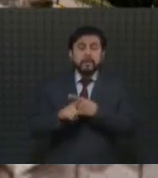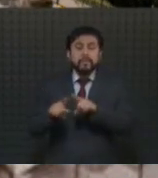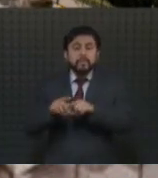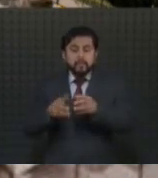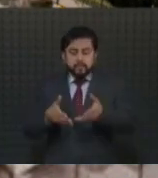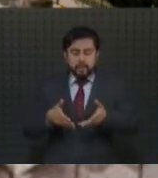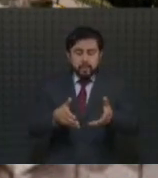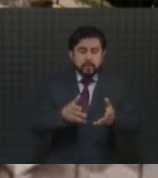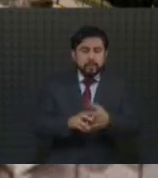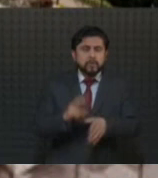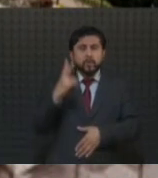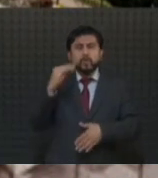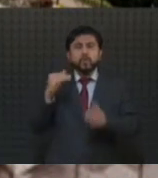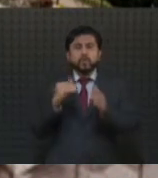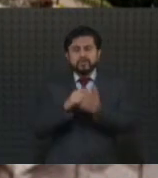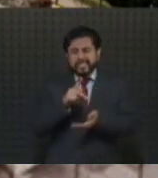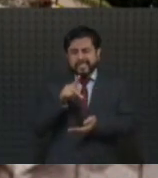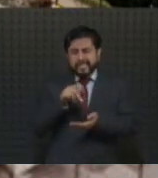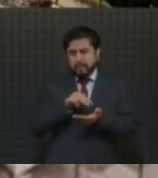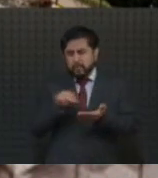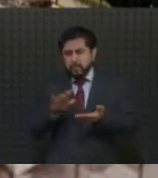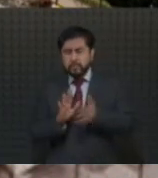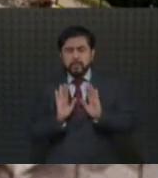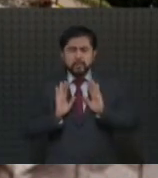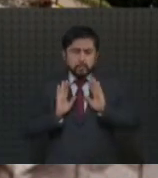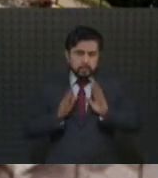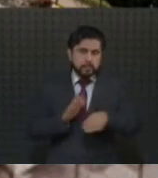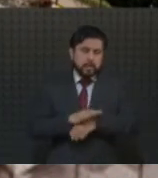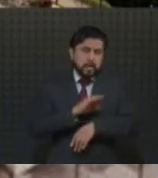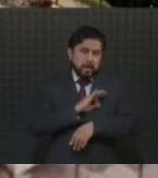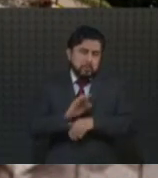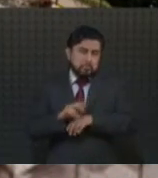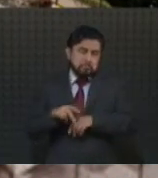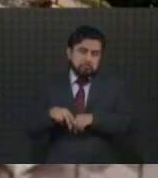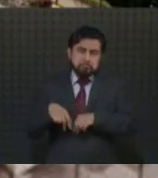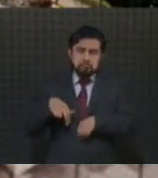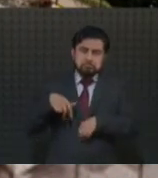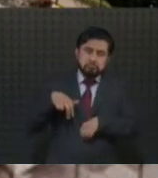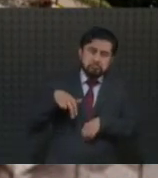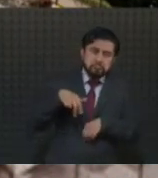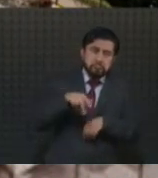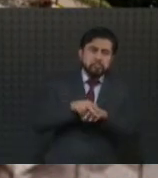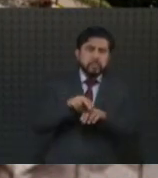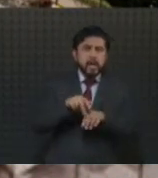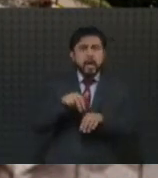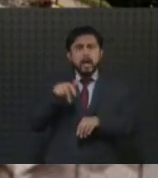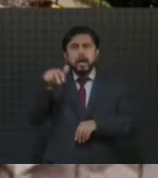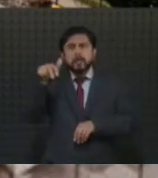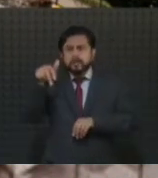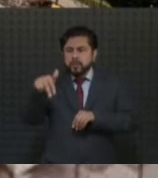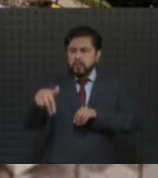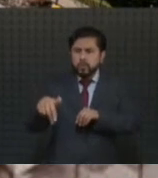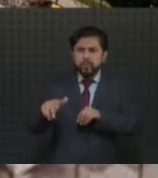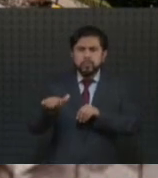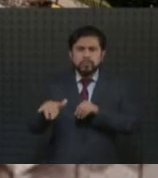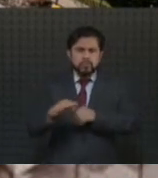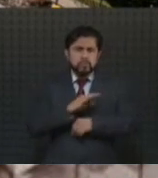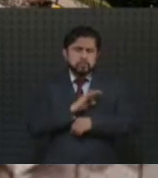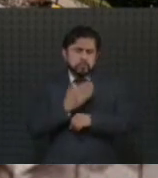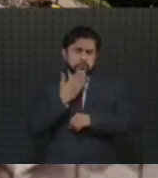peatonales por más de 2 kilómetros, que ya es un buen ejercicio circularlos en estas subidas y bajadas que nos da la topografía del